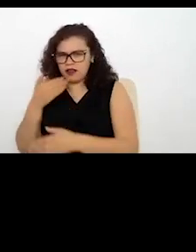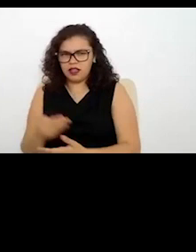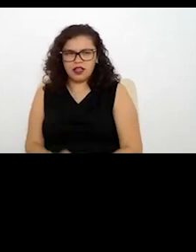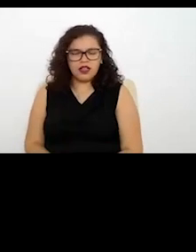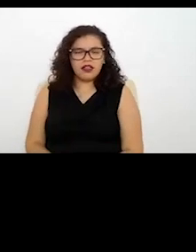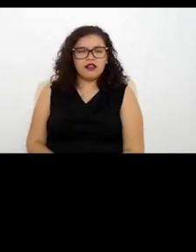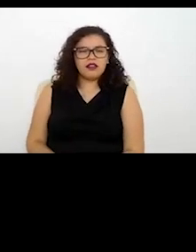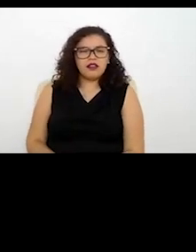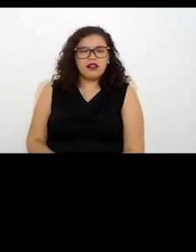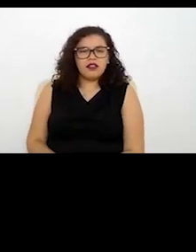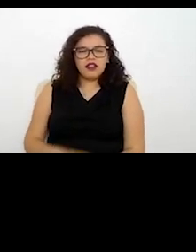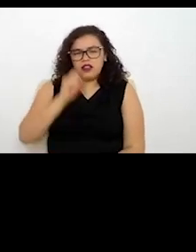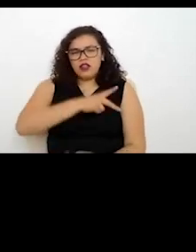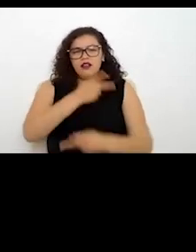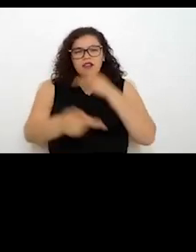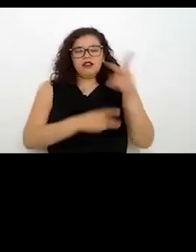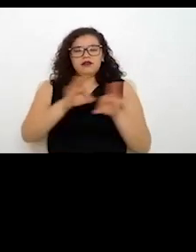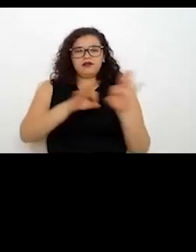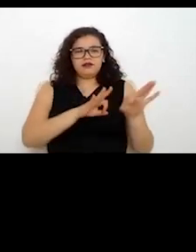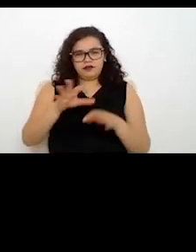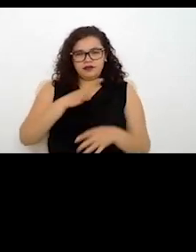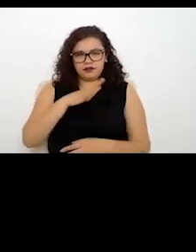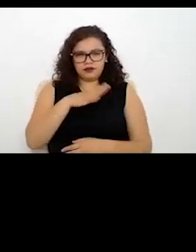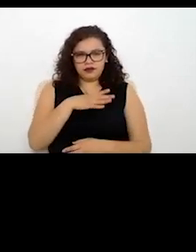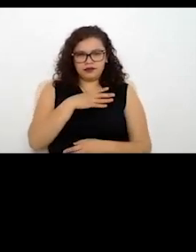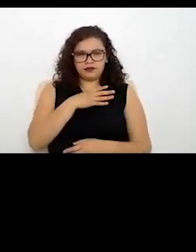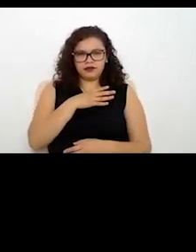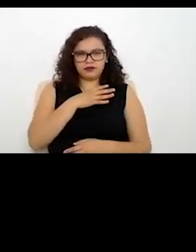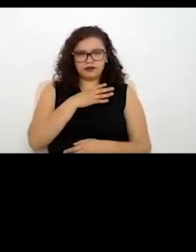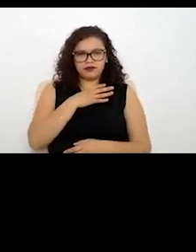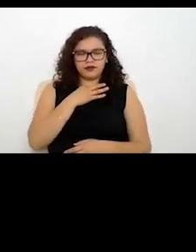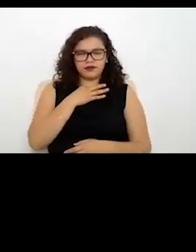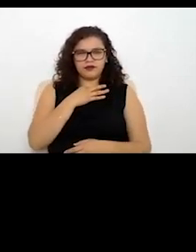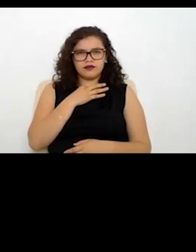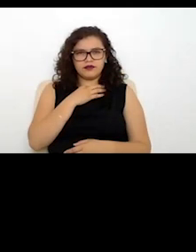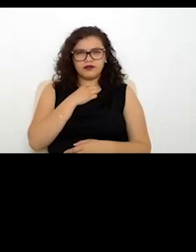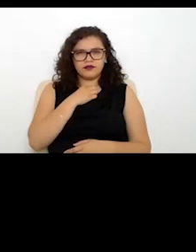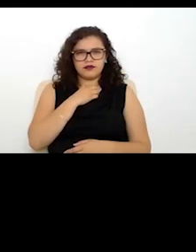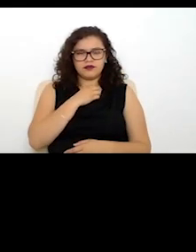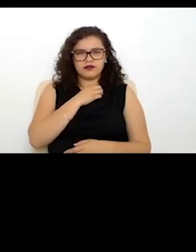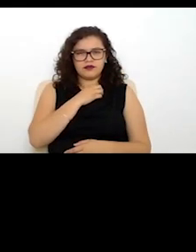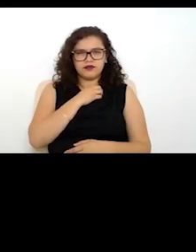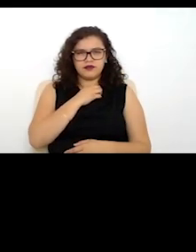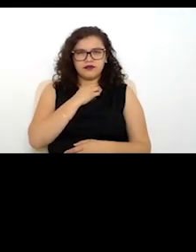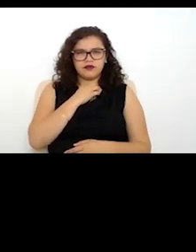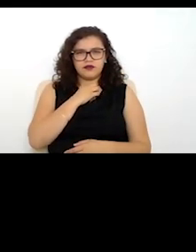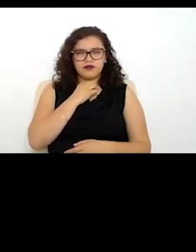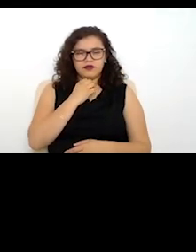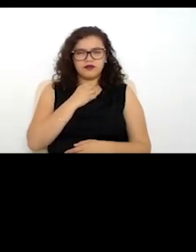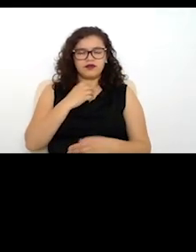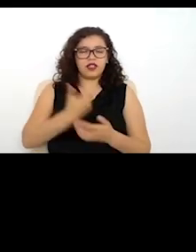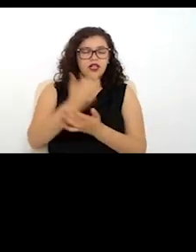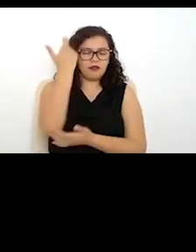También vemos que las prestaciones laborales mínimas son justamente el